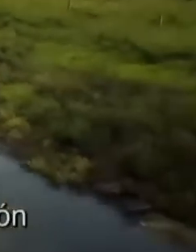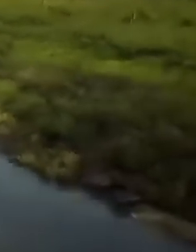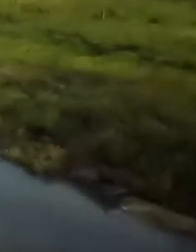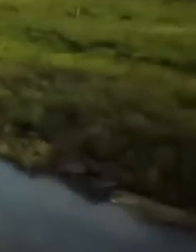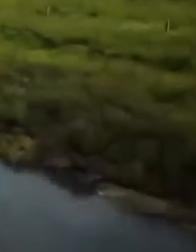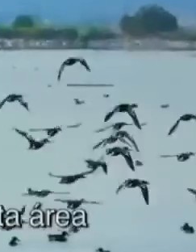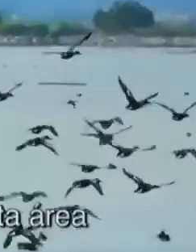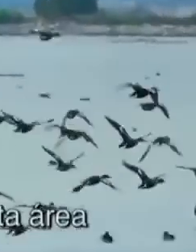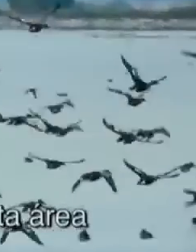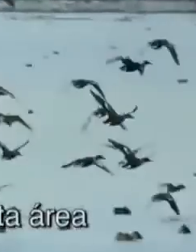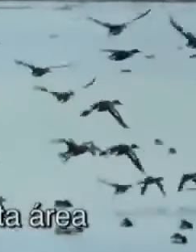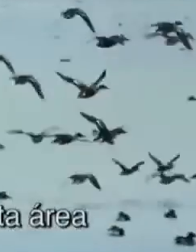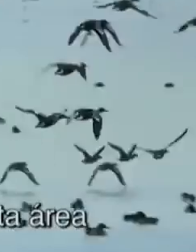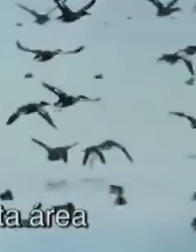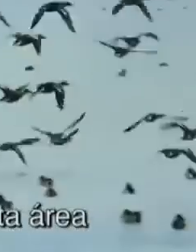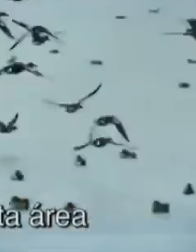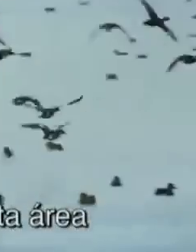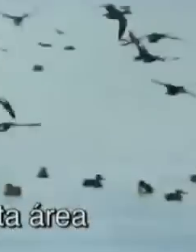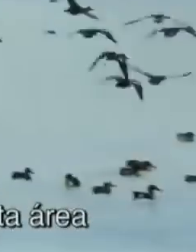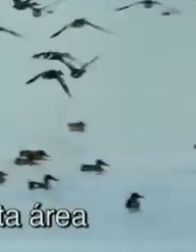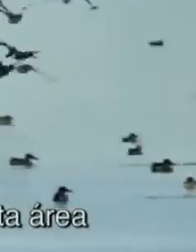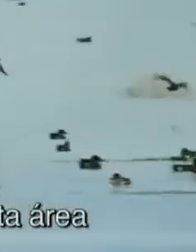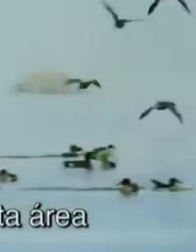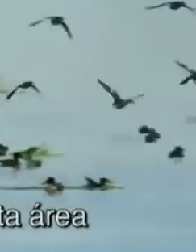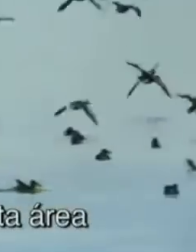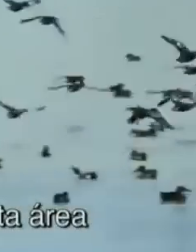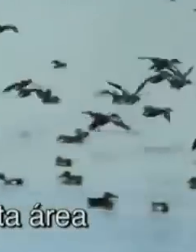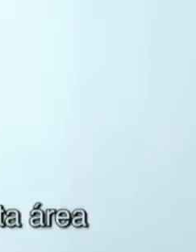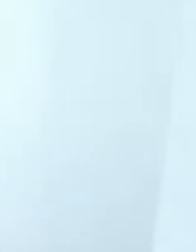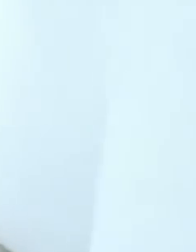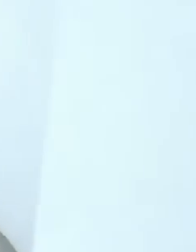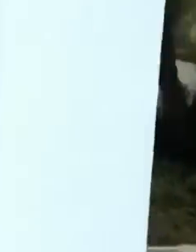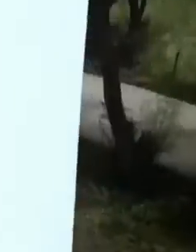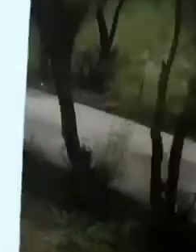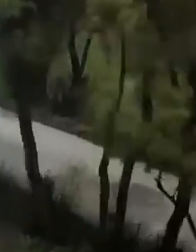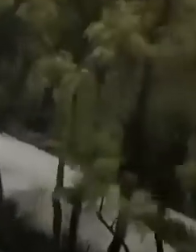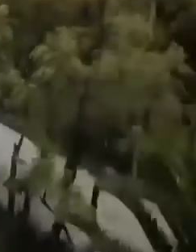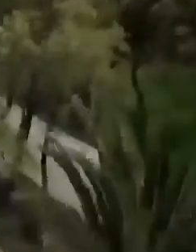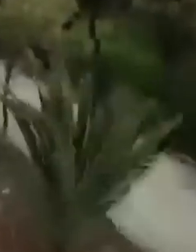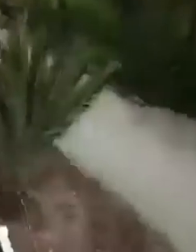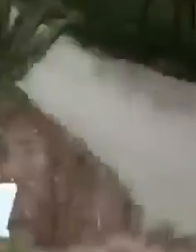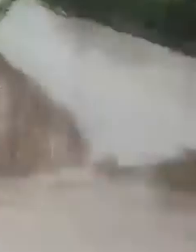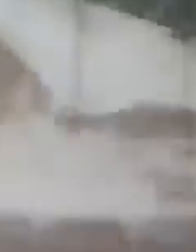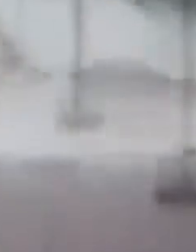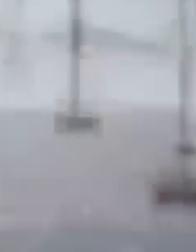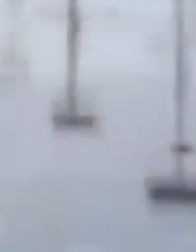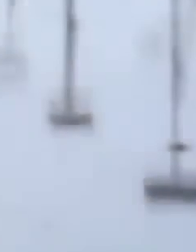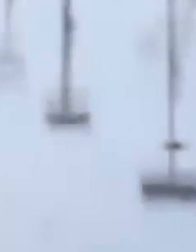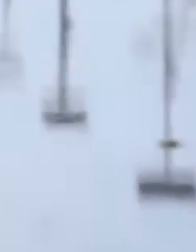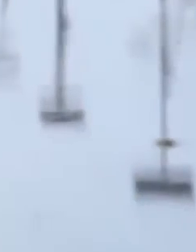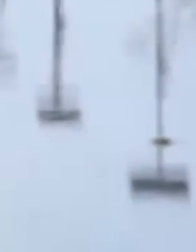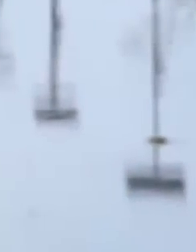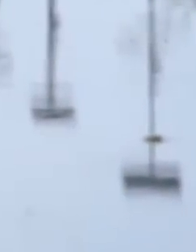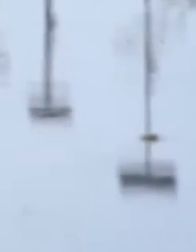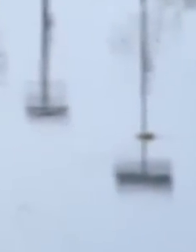Norte. Juntos, mantendremos la vocación natural de esta área de gran valor histórico, cultural y ambiental para el Valle de